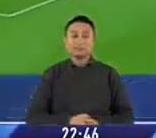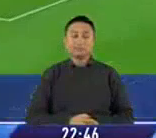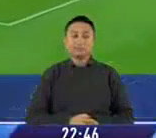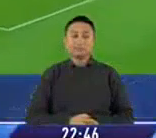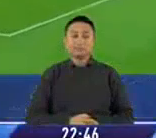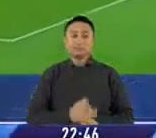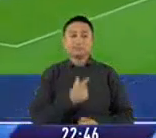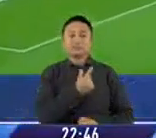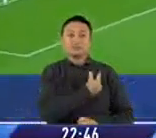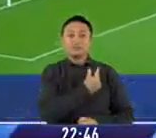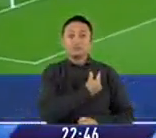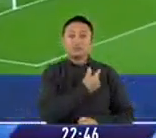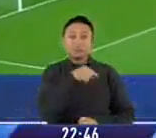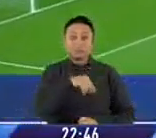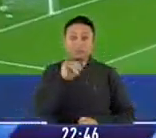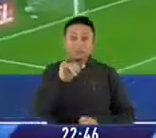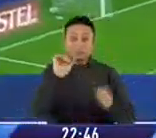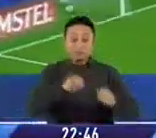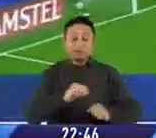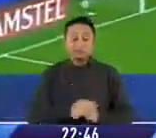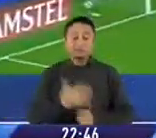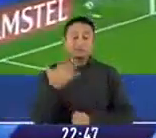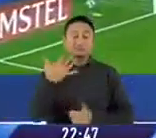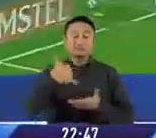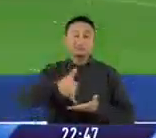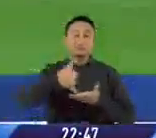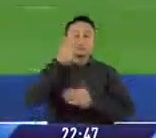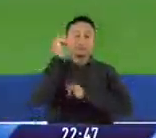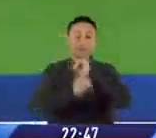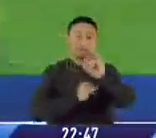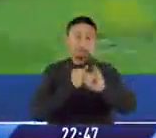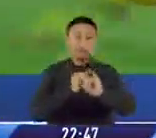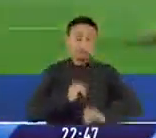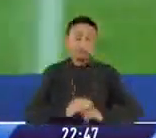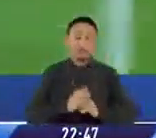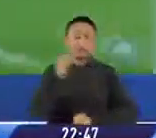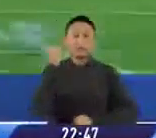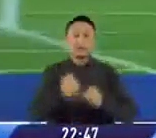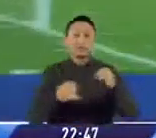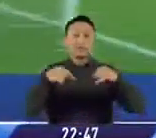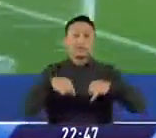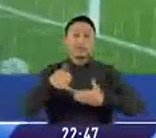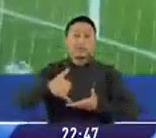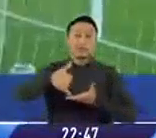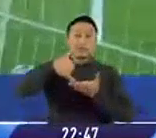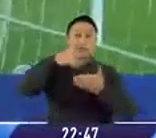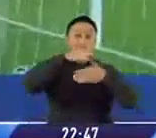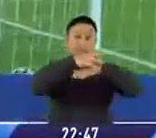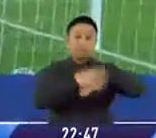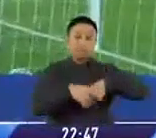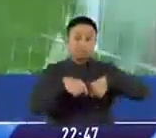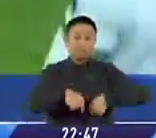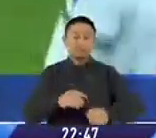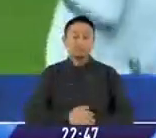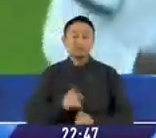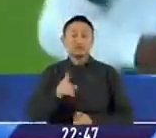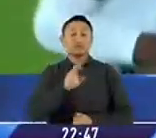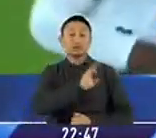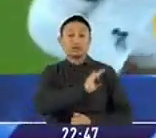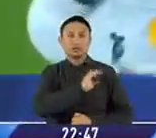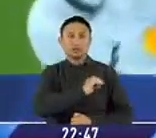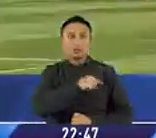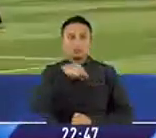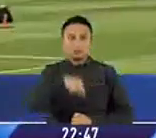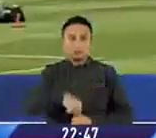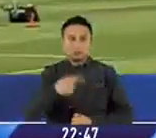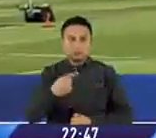Liga de Quito buscará este sábado conseguir su quinta estrella internacional en la final de la Copa Sudamericana. El técnico Luis Ubeldía dejó listo el plantel luego